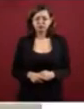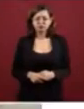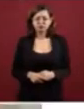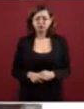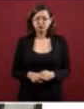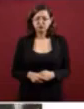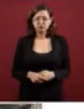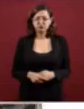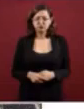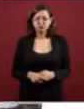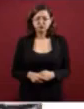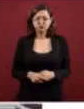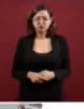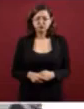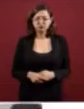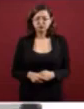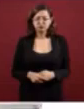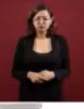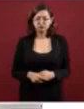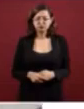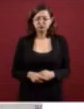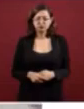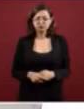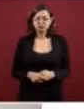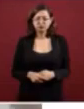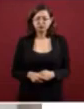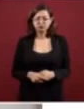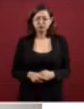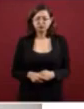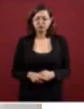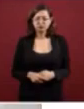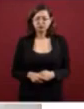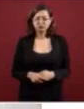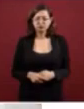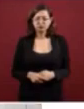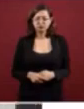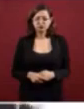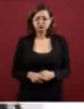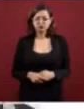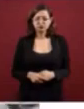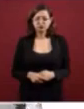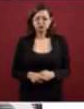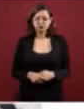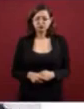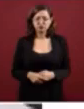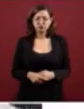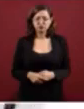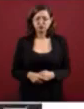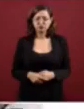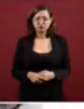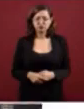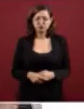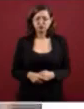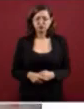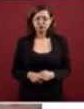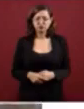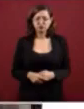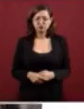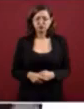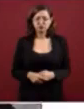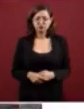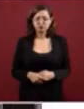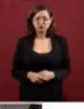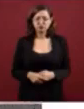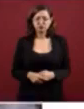tranquilo. Pase, por favor, pase, por favor. Salga, los tres, tranquilo, aquí, señor. Tranquilo, listo. Ponme aquí tus manos,